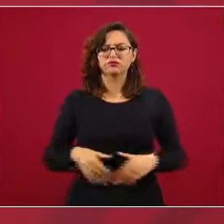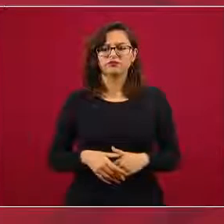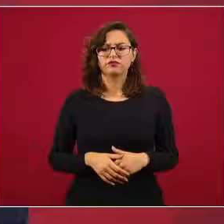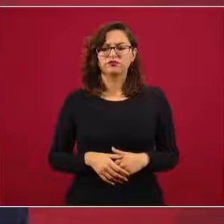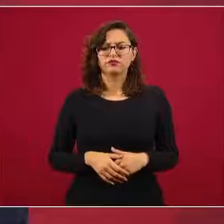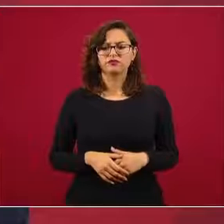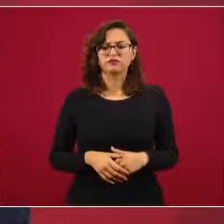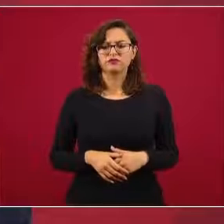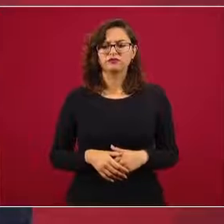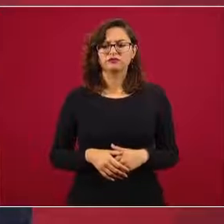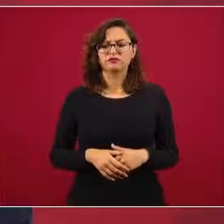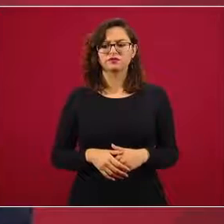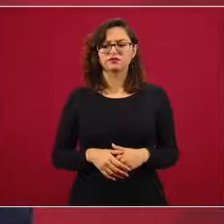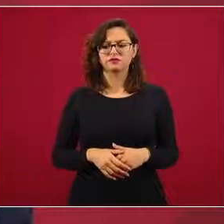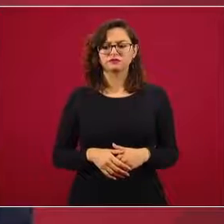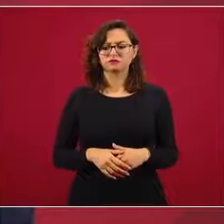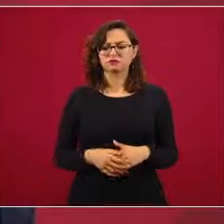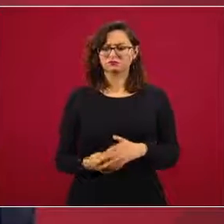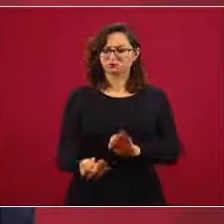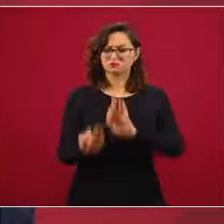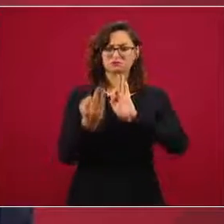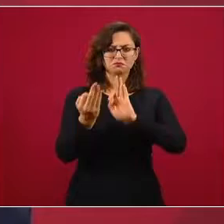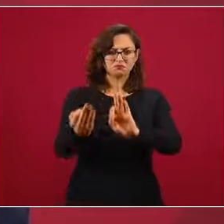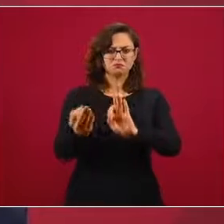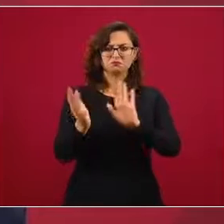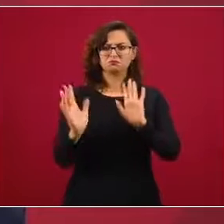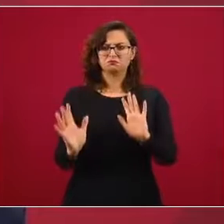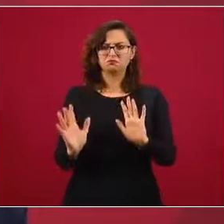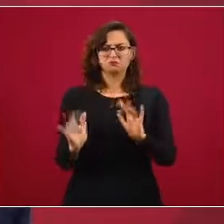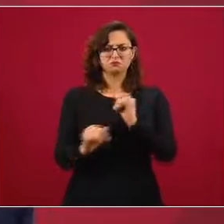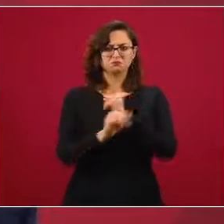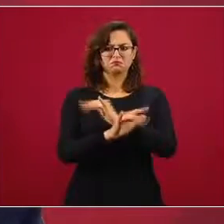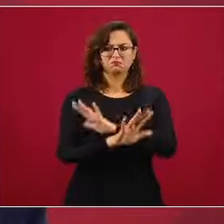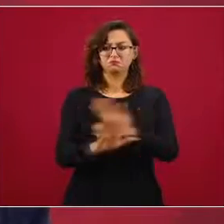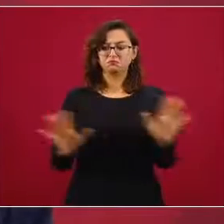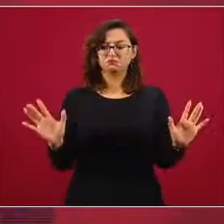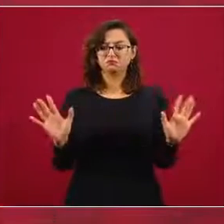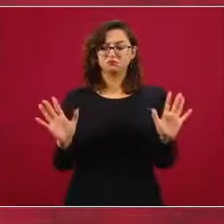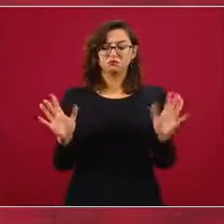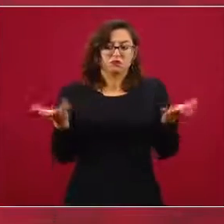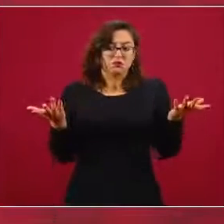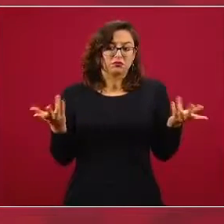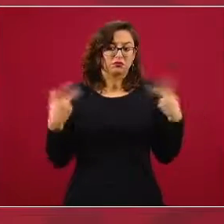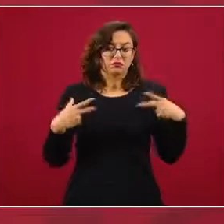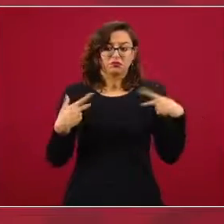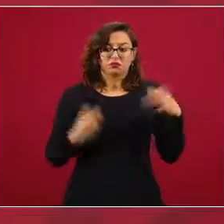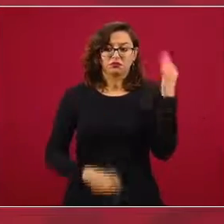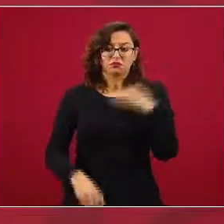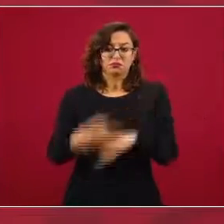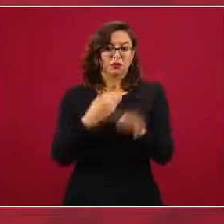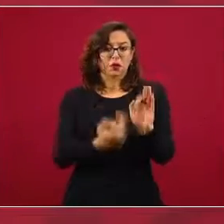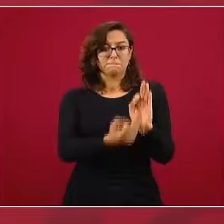de dar la cara. Esto